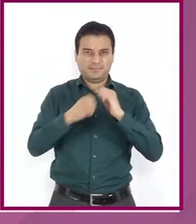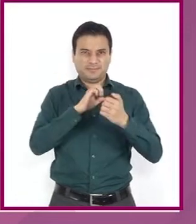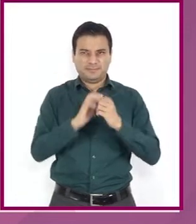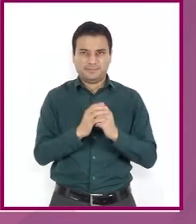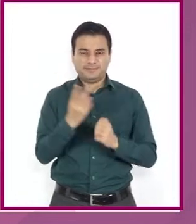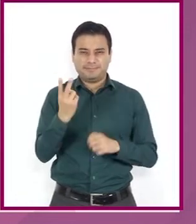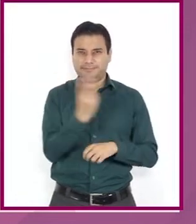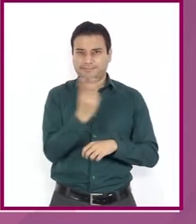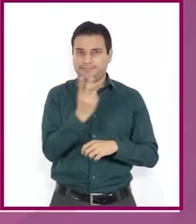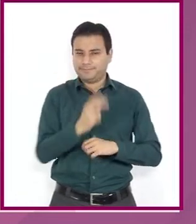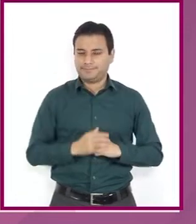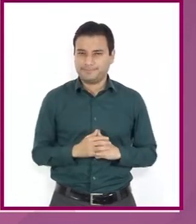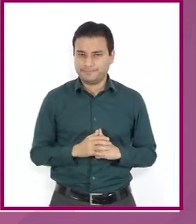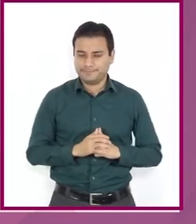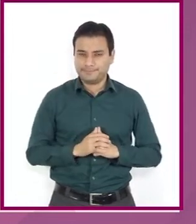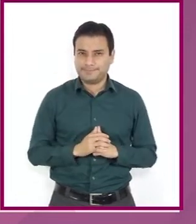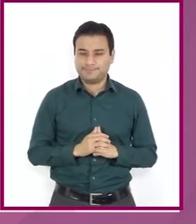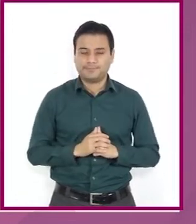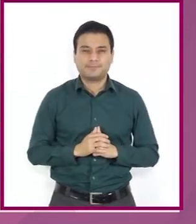en conflicto con él.